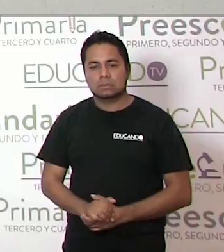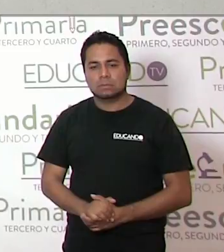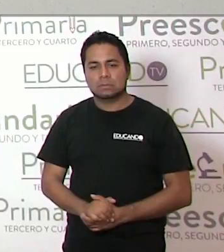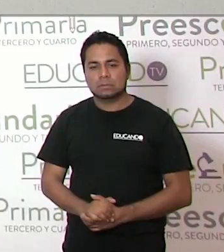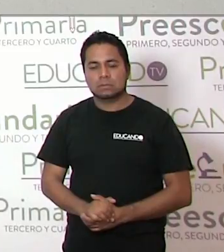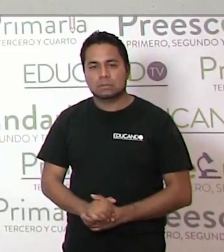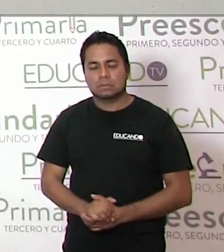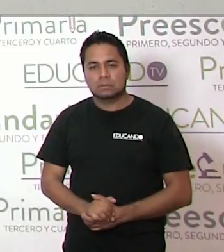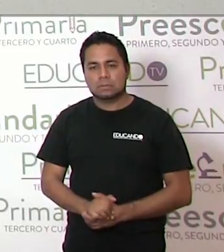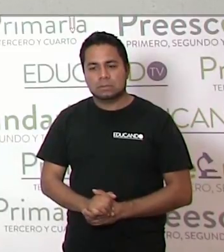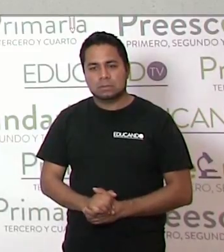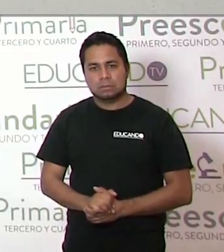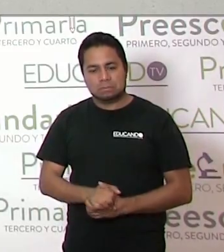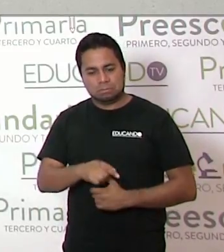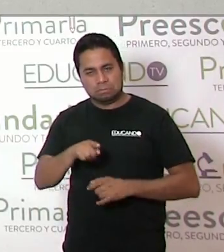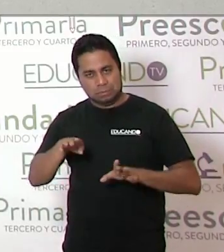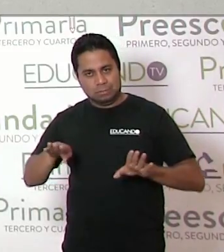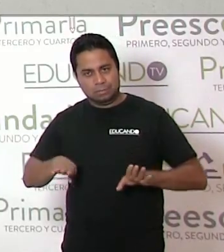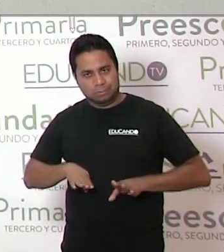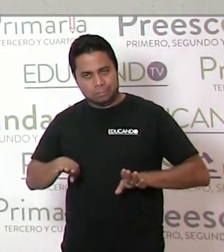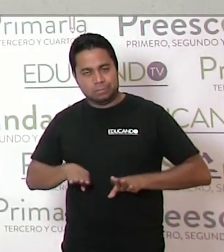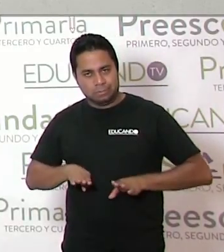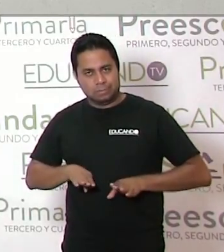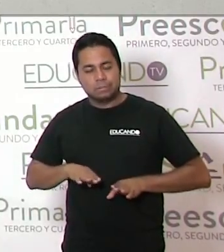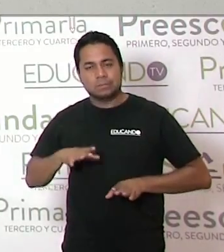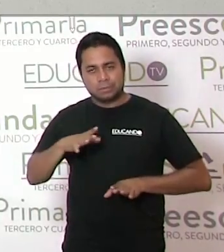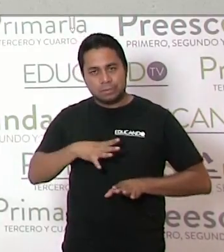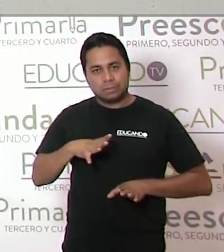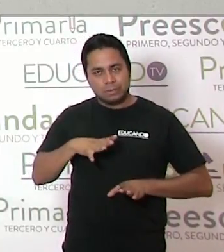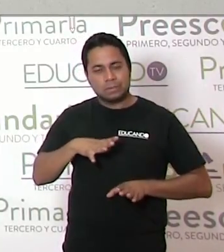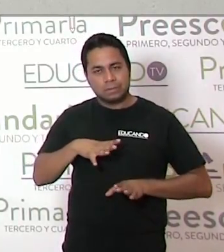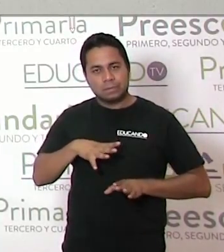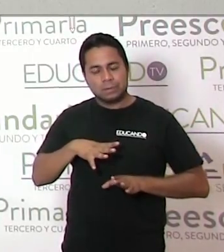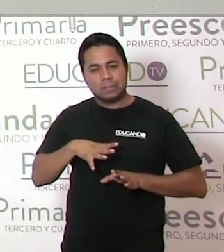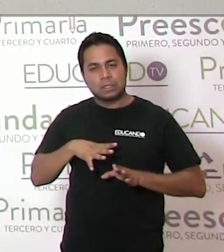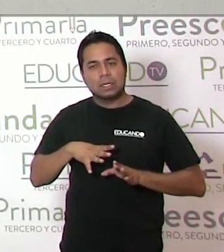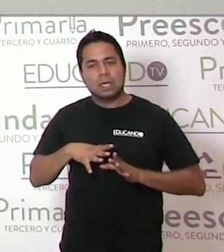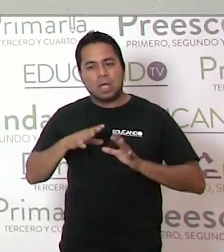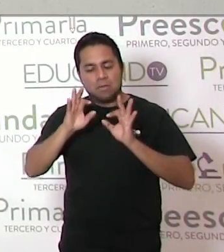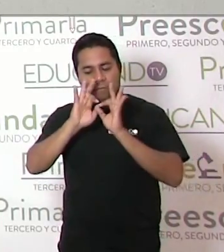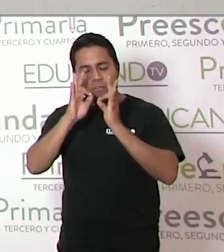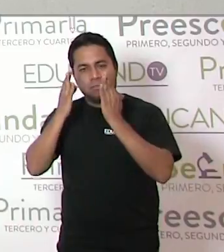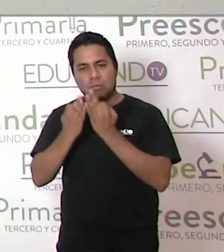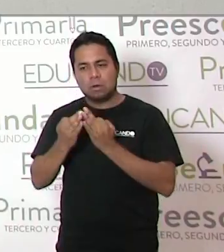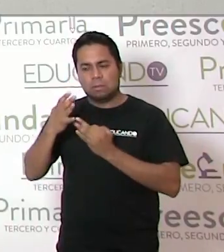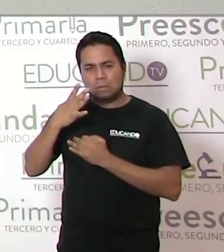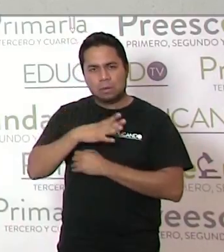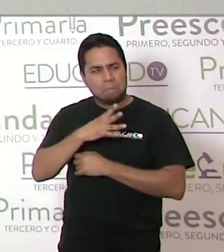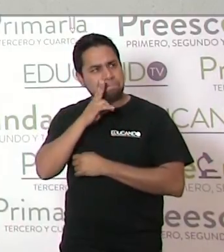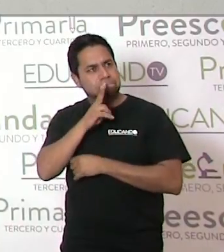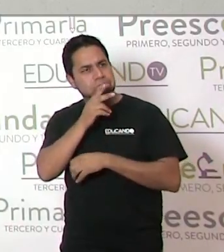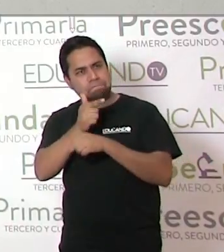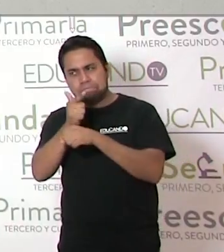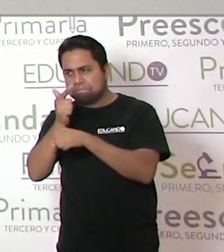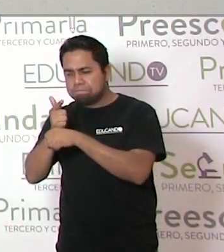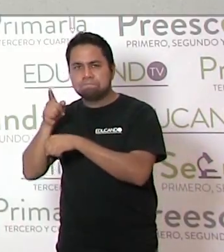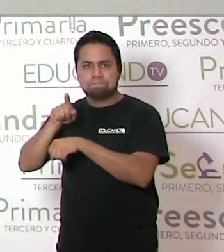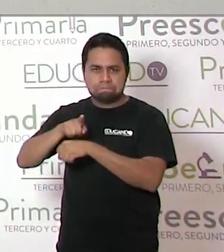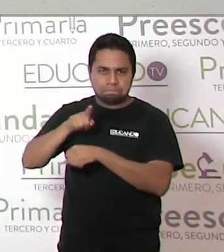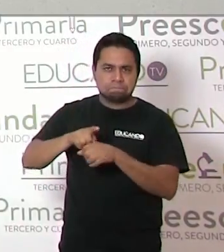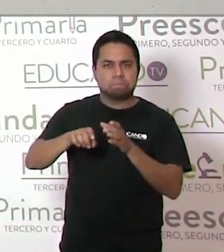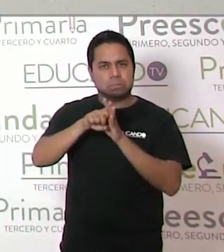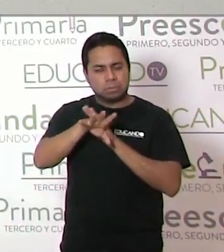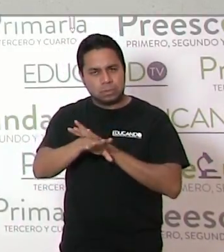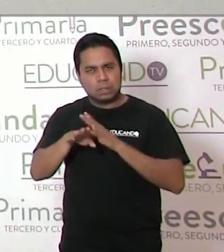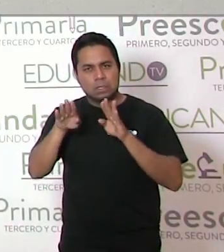De acuerdo a sus características, son cuerpos que se encuentran en la vida cotidiana, como la